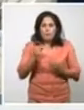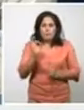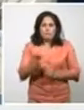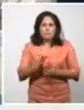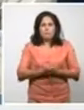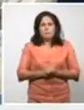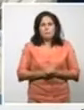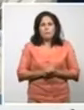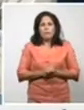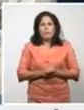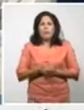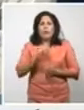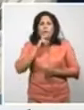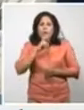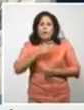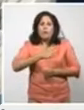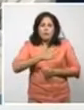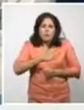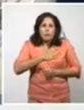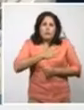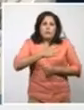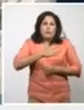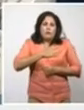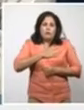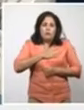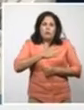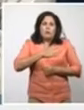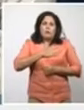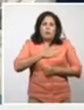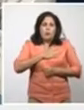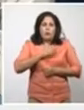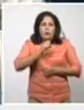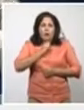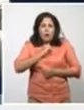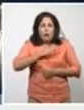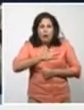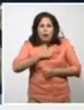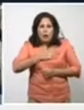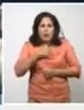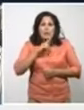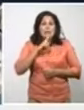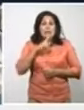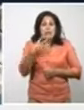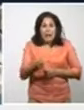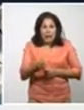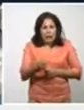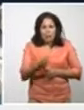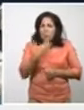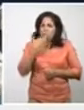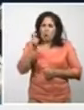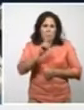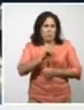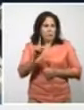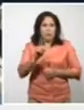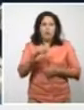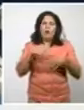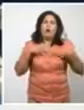es la dificultad para respirar, una tos entrecortada y seca que no mejora,